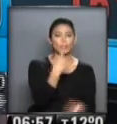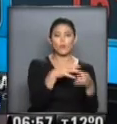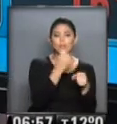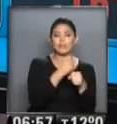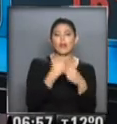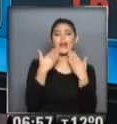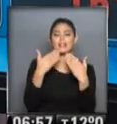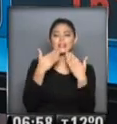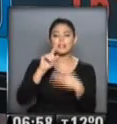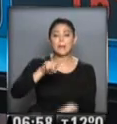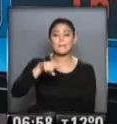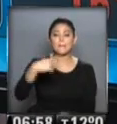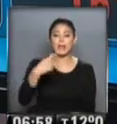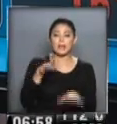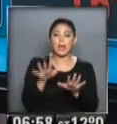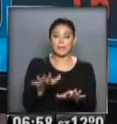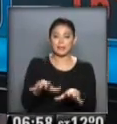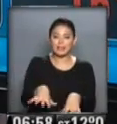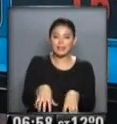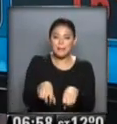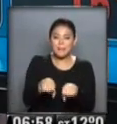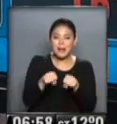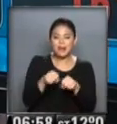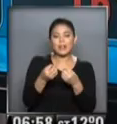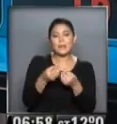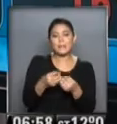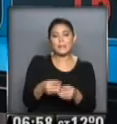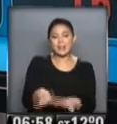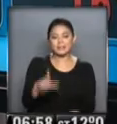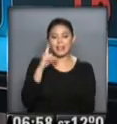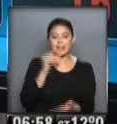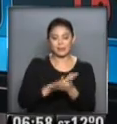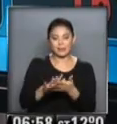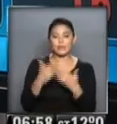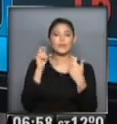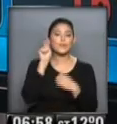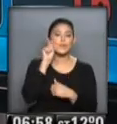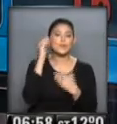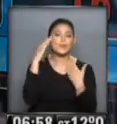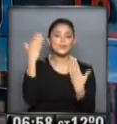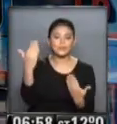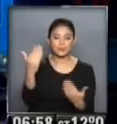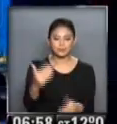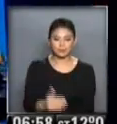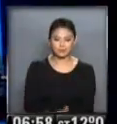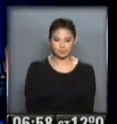los esperamos tempranito, tempranito, para empezar una linda jornada. Besazos.